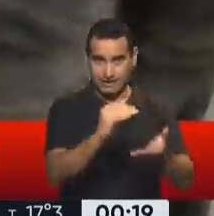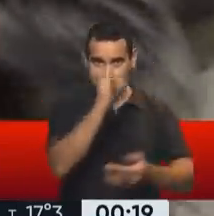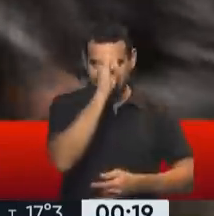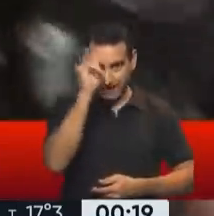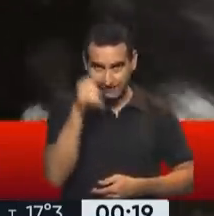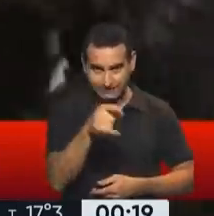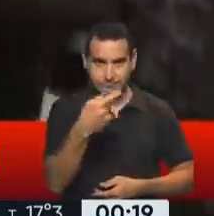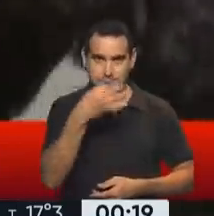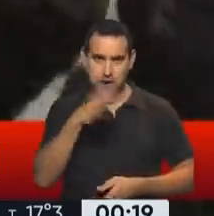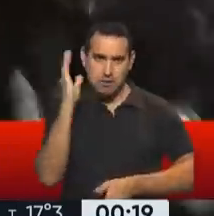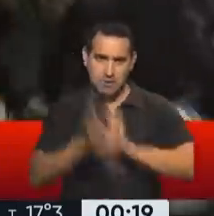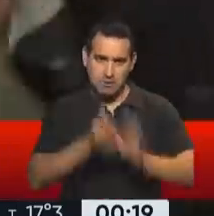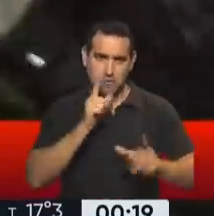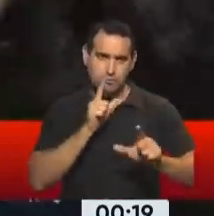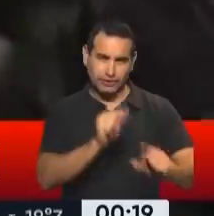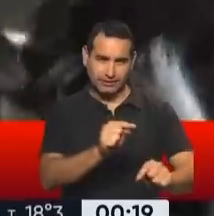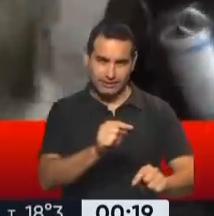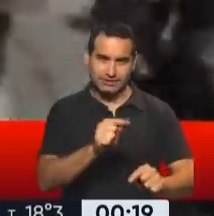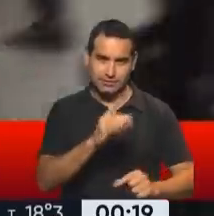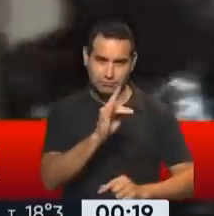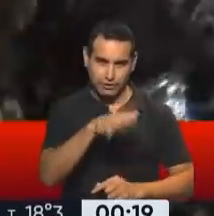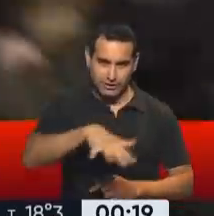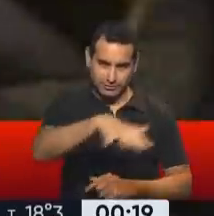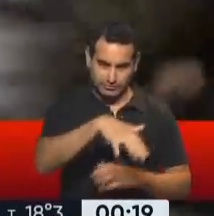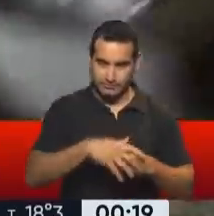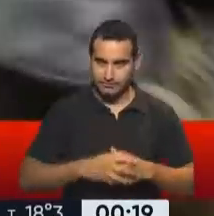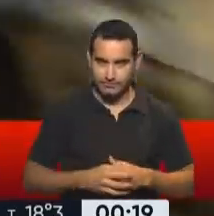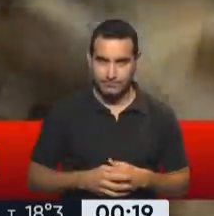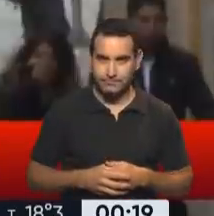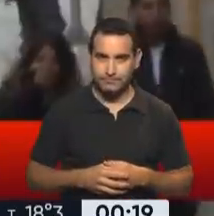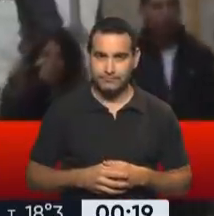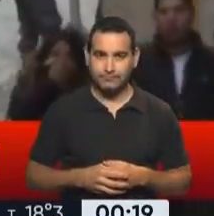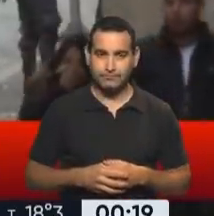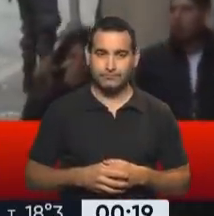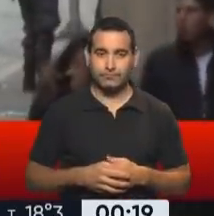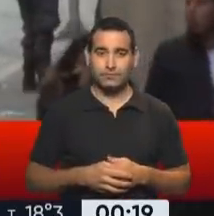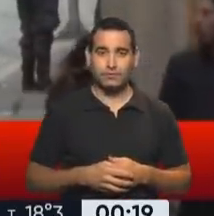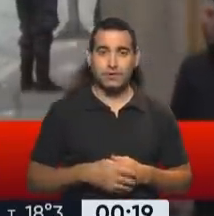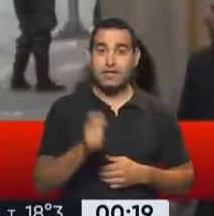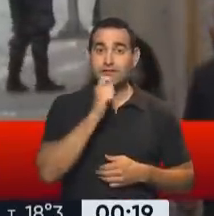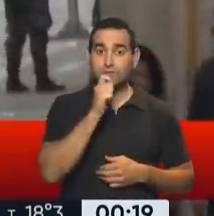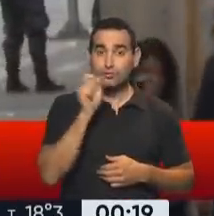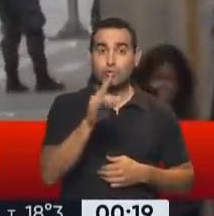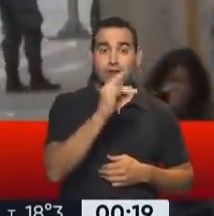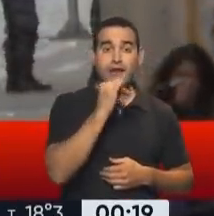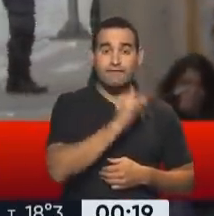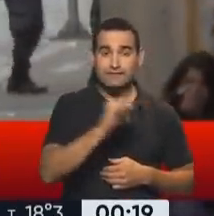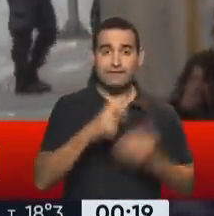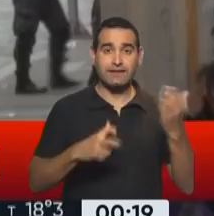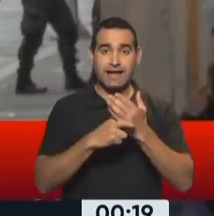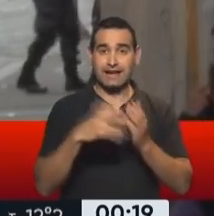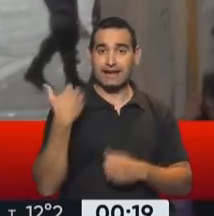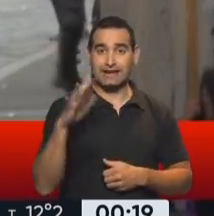para reprimir protestas allí en ese país. Digamos que medios bolivianos han informado que el fiscal general de Estado,